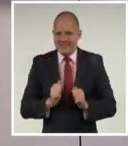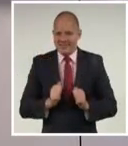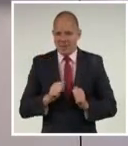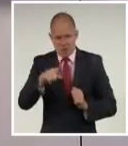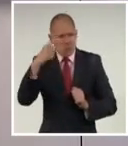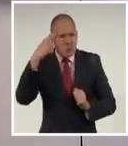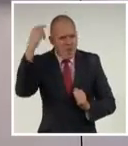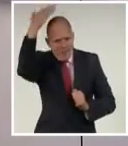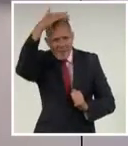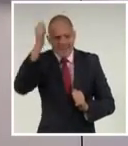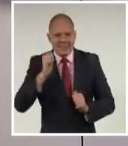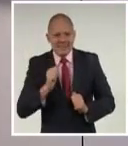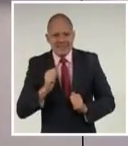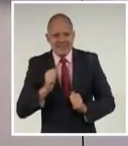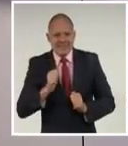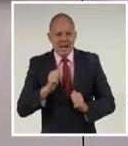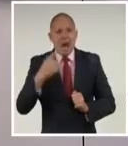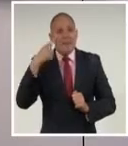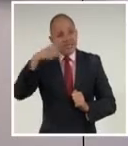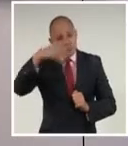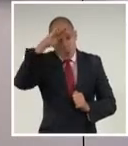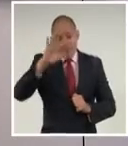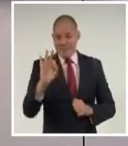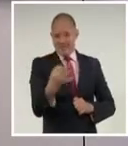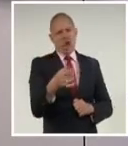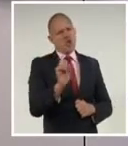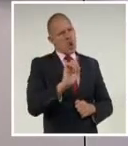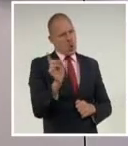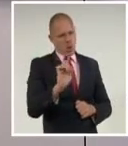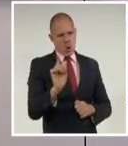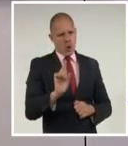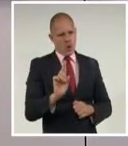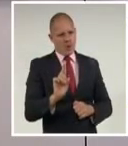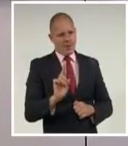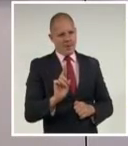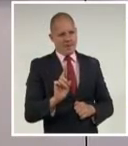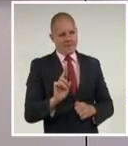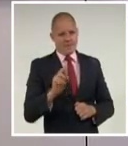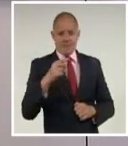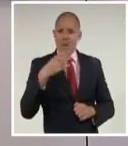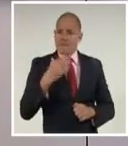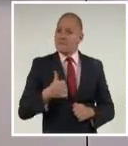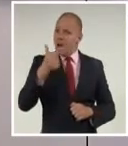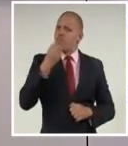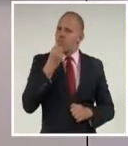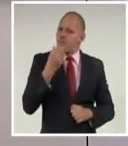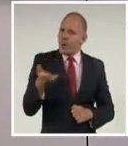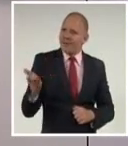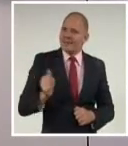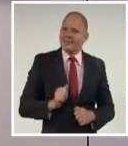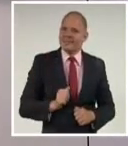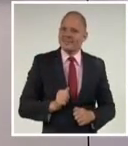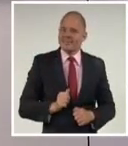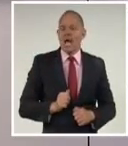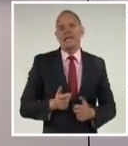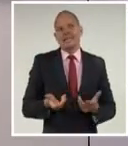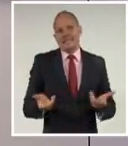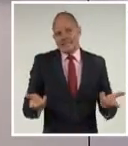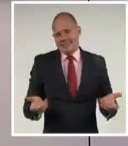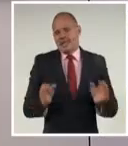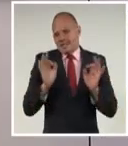pero sería un país menos difícil y nuestra vida mucho más fácil. Obviamente no dejaríamos de ser lo que somos,